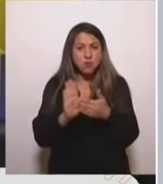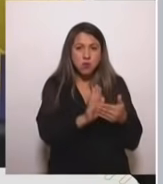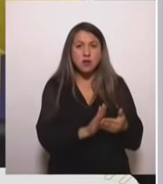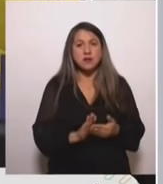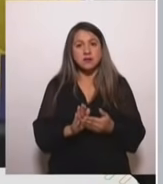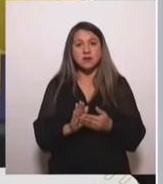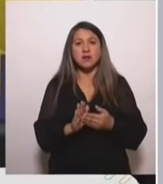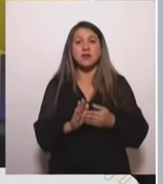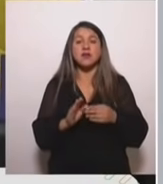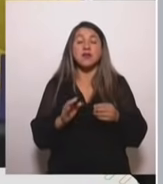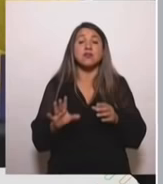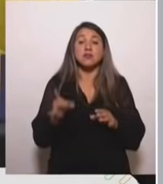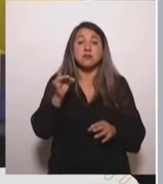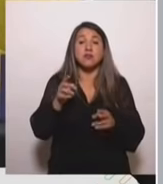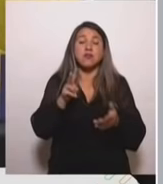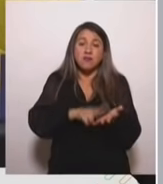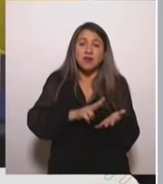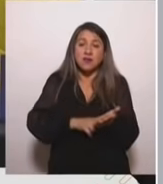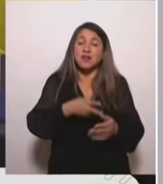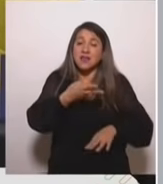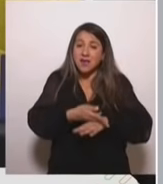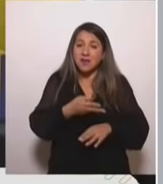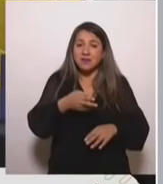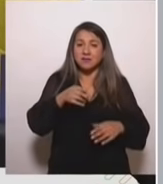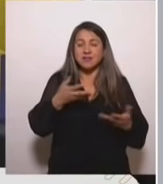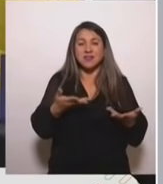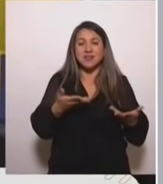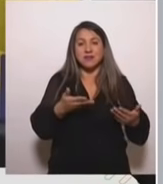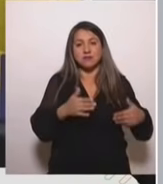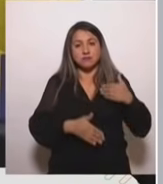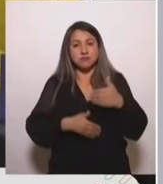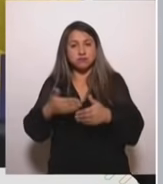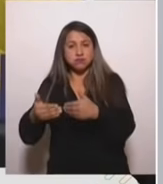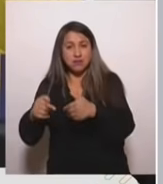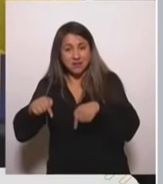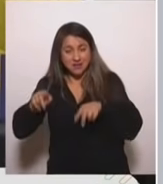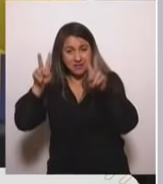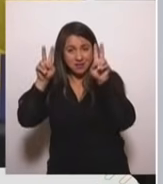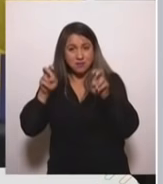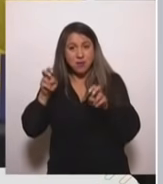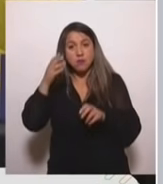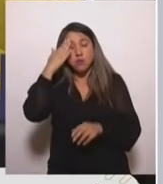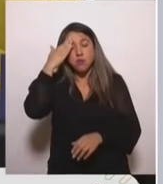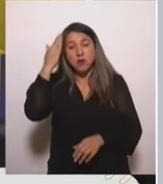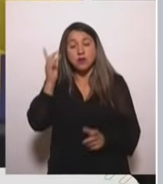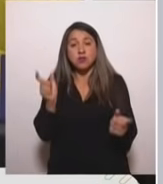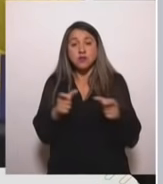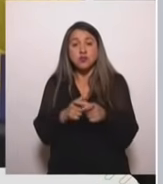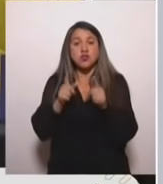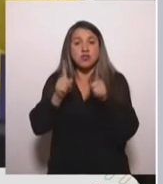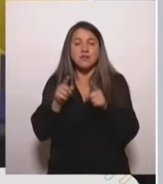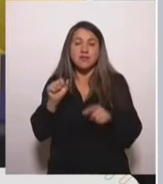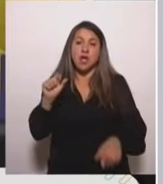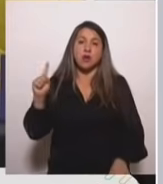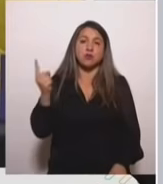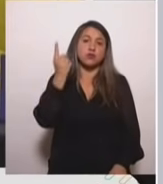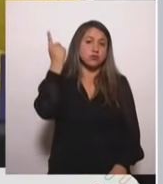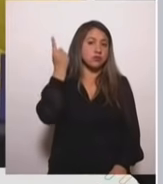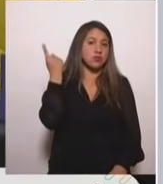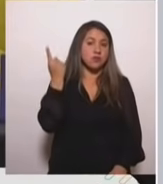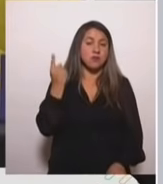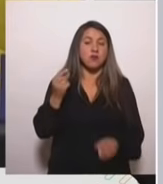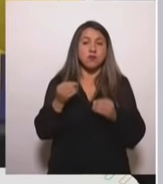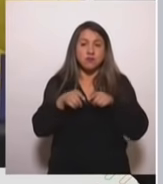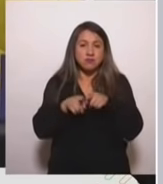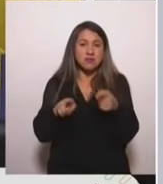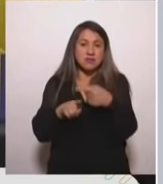a propósito de una situación específica que podría importar una desigualdad de la ley frente a otro juzgamiento de otro tipo de